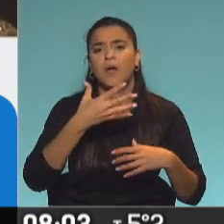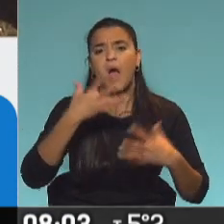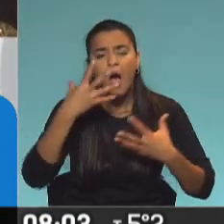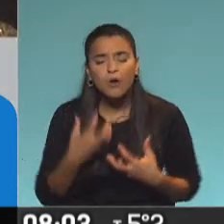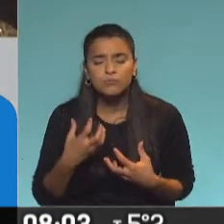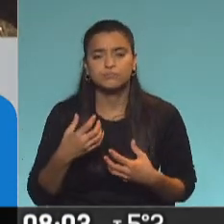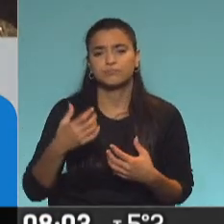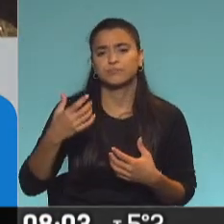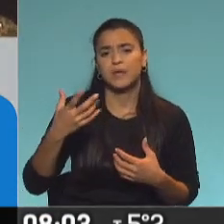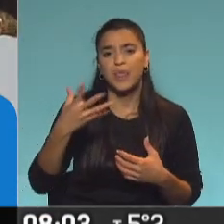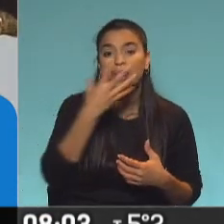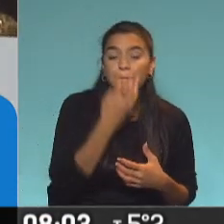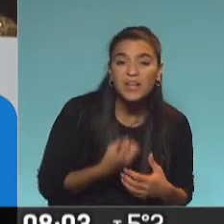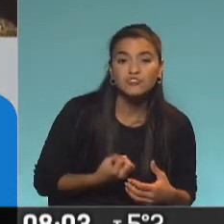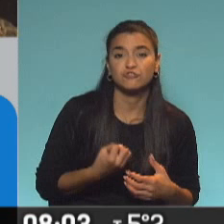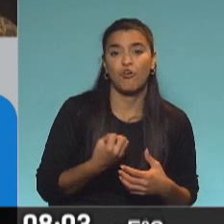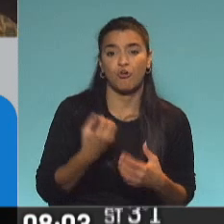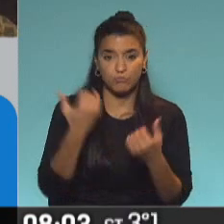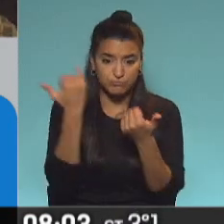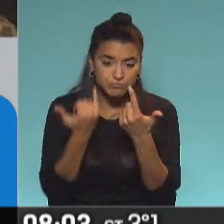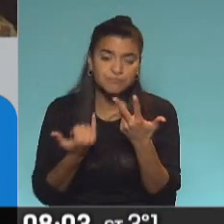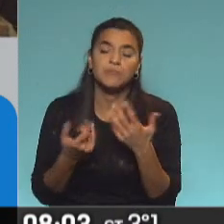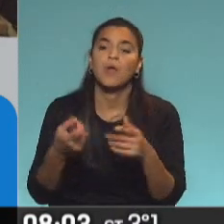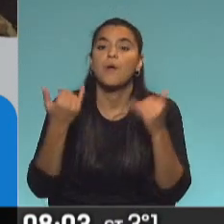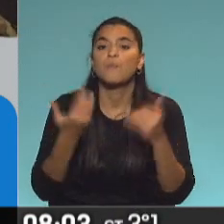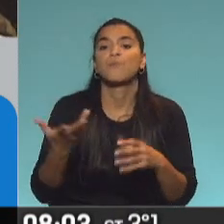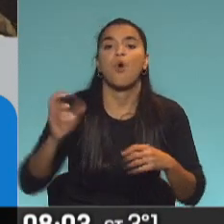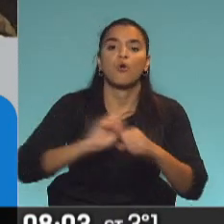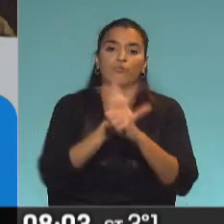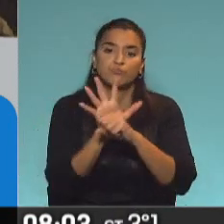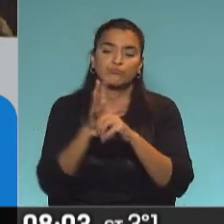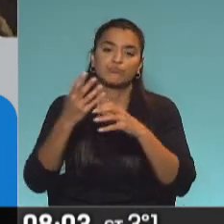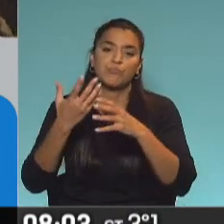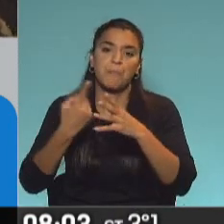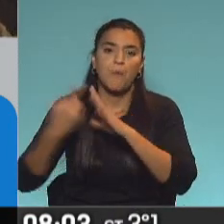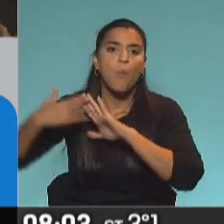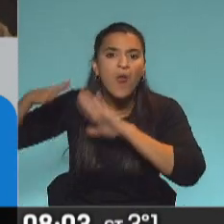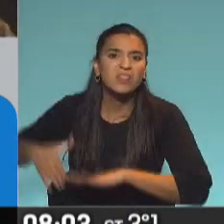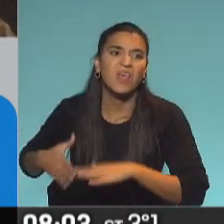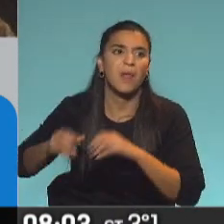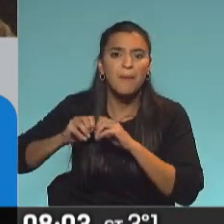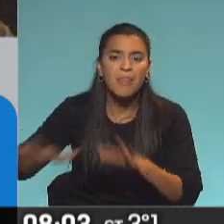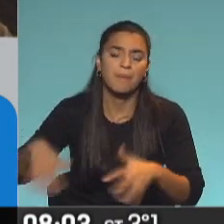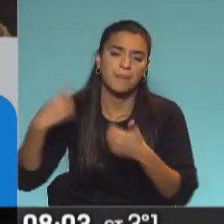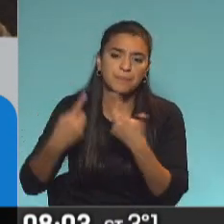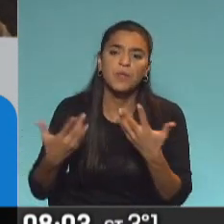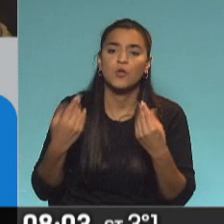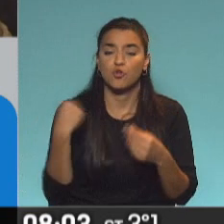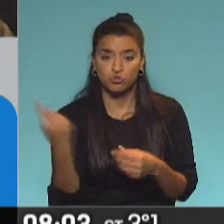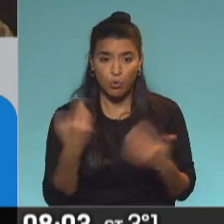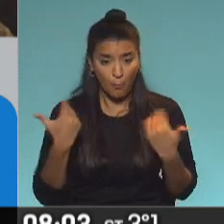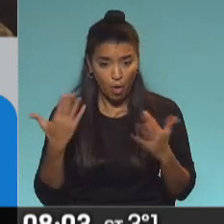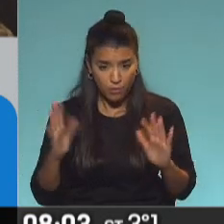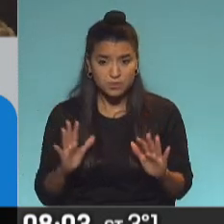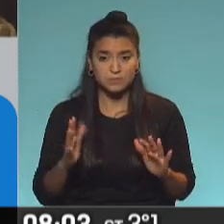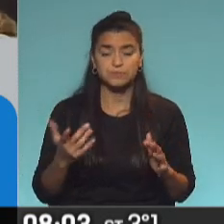mental, de depresión, por la pandemia, por la cuarentena, por la combinación de algo. ¿Y qué hacemos? Bueno, hay muchas cosas que podemos hacer nosotros y